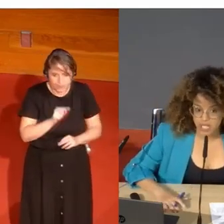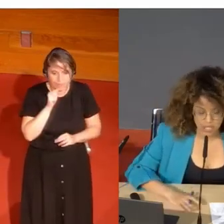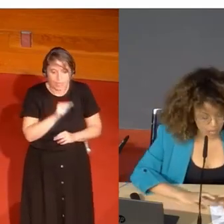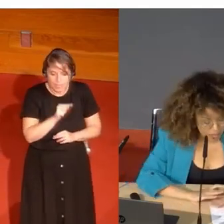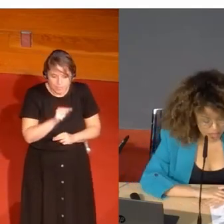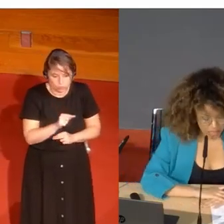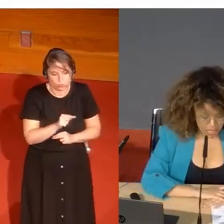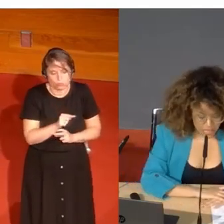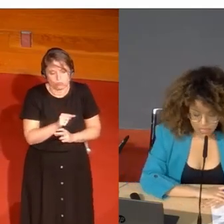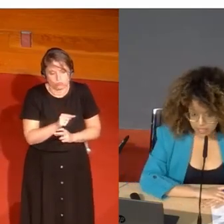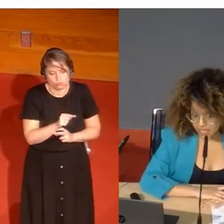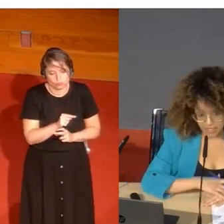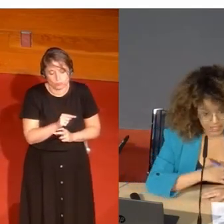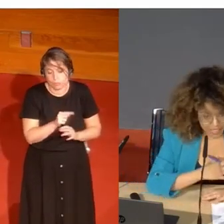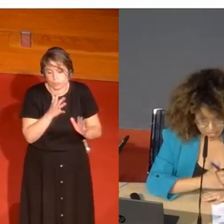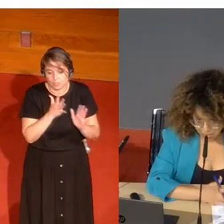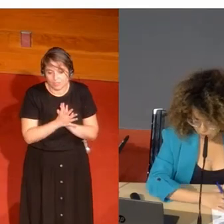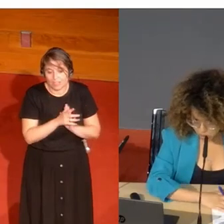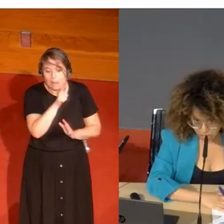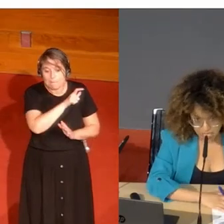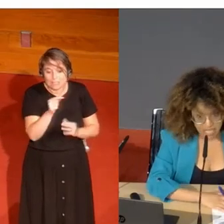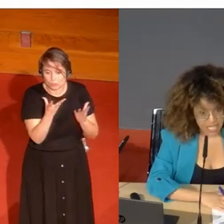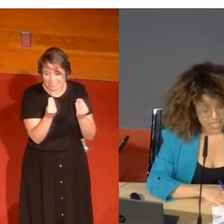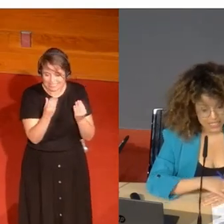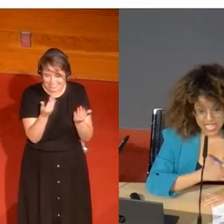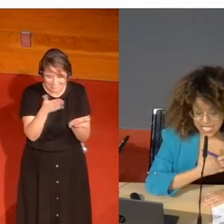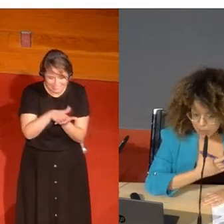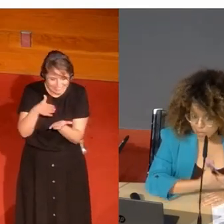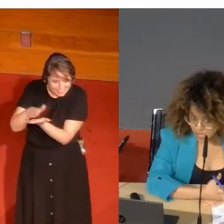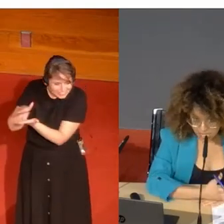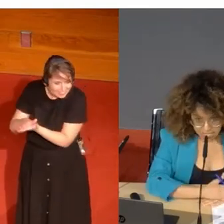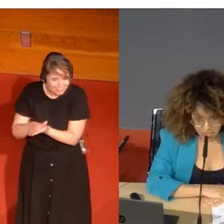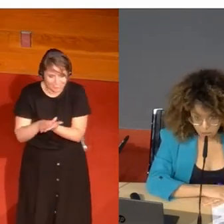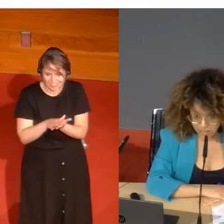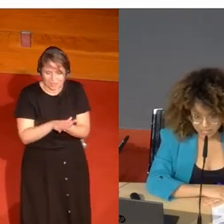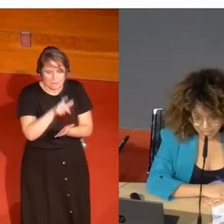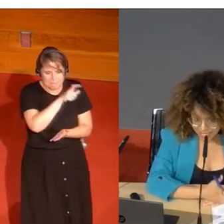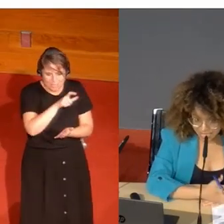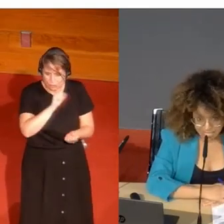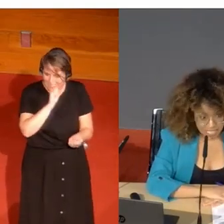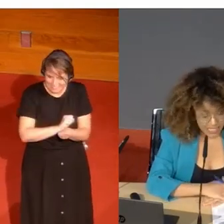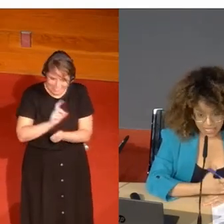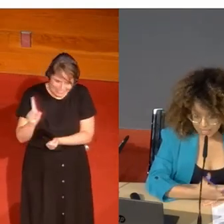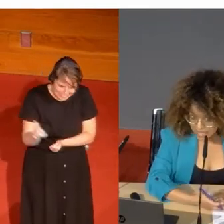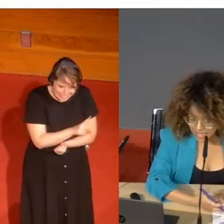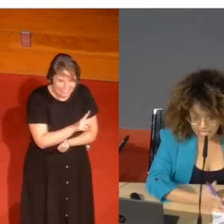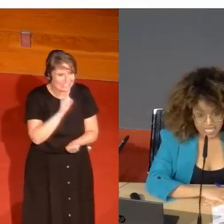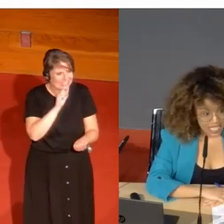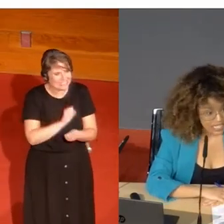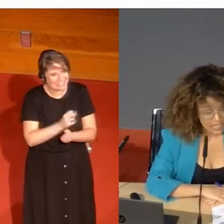llevado desgraciadamente la vida de centenares de personas centenares de personas han sido detenidas